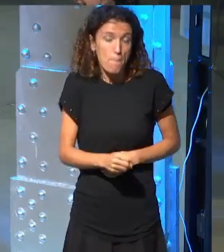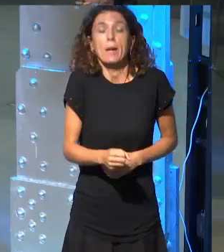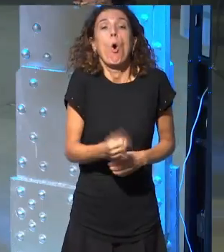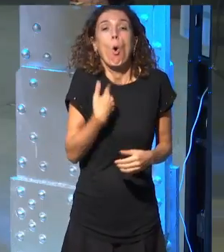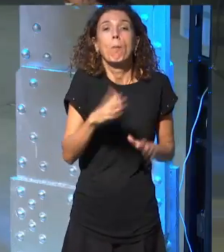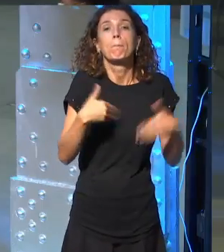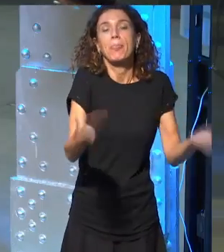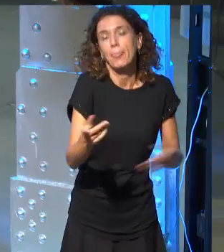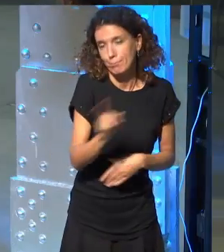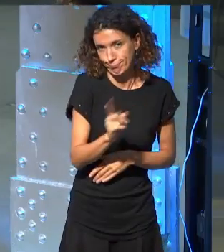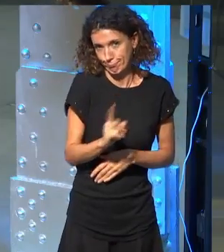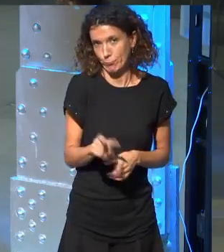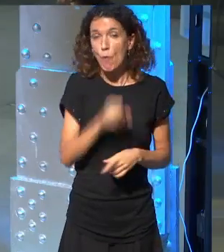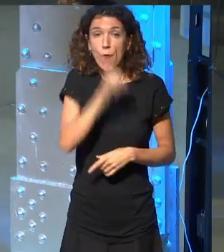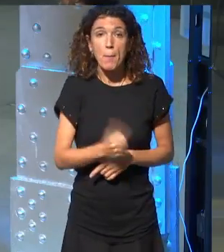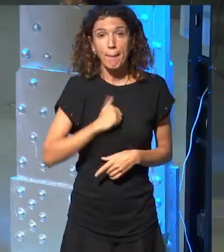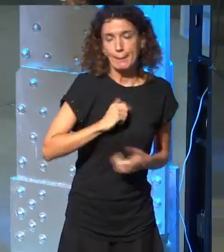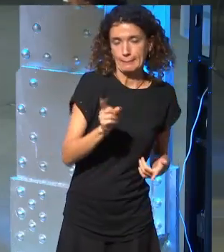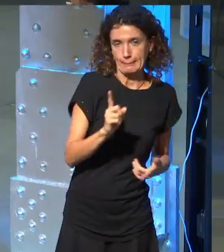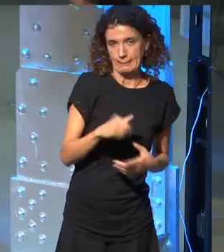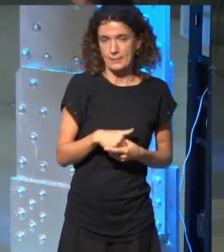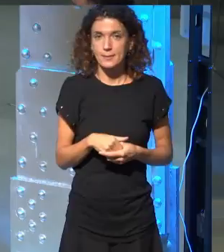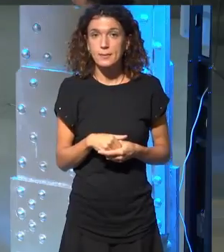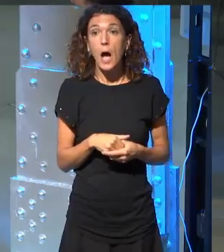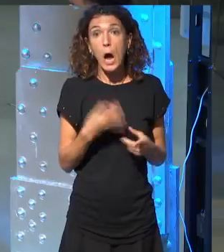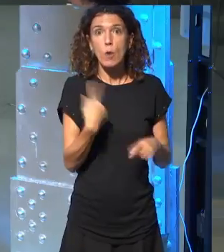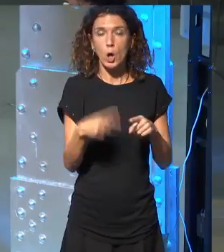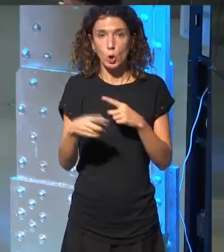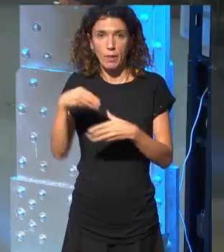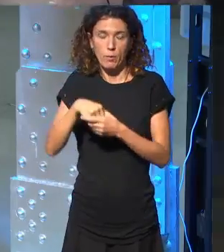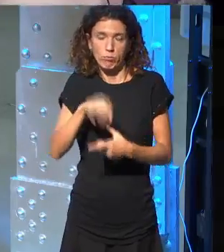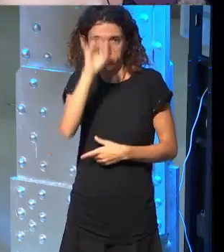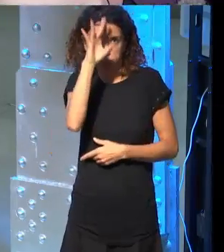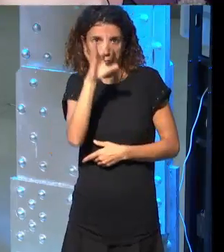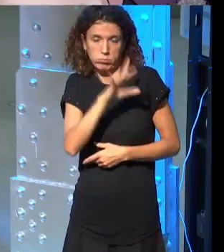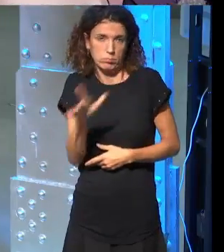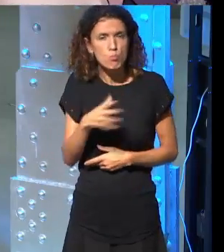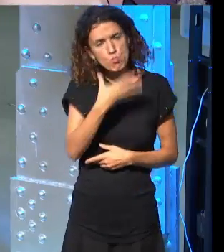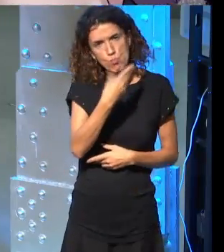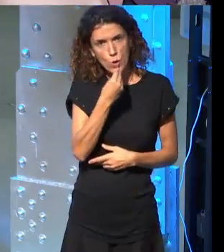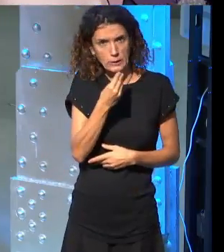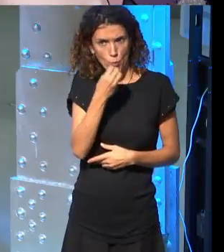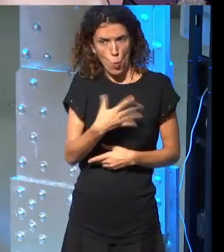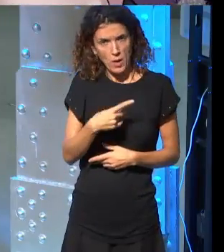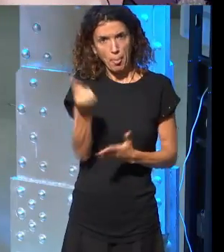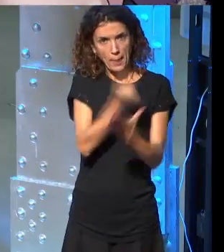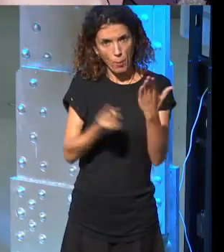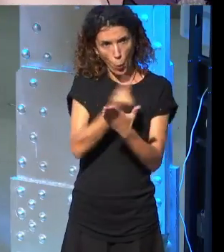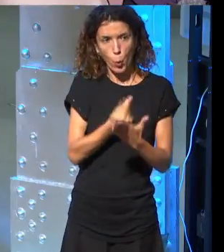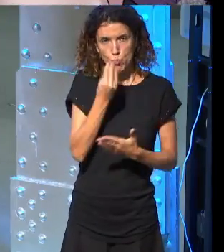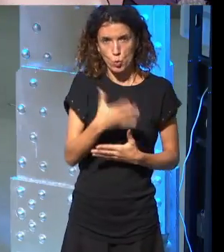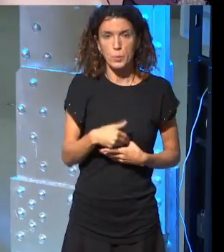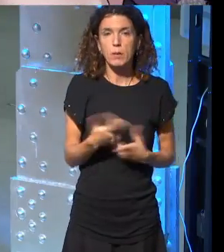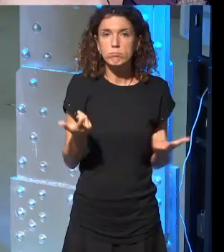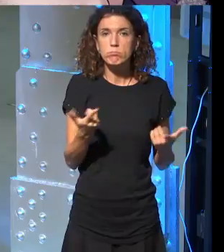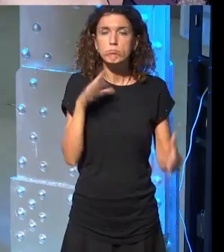Claro, bueno, soy fan, pero tampoco voy a... Bueno, luego cosas como esta que me parecen flipantes. Aparte es que está súper bien este dibujo. Sí, es que está